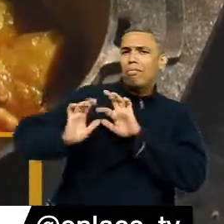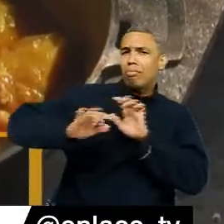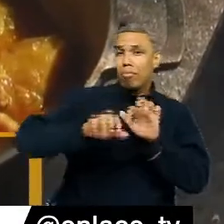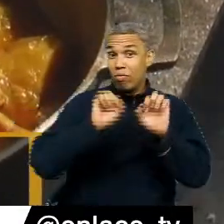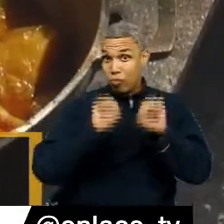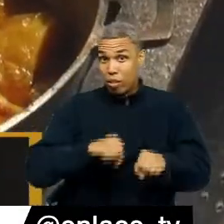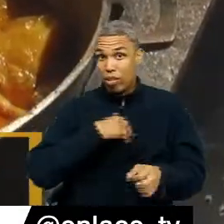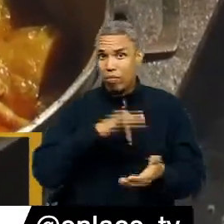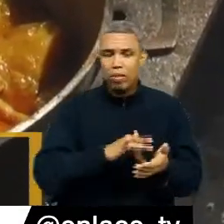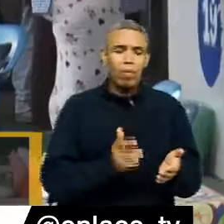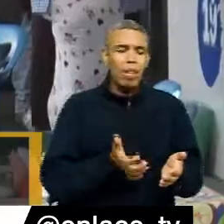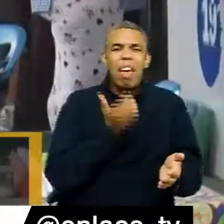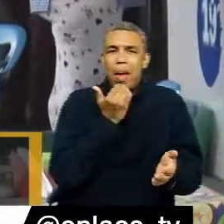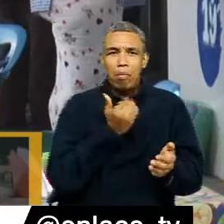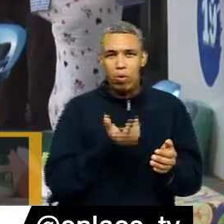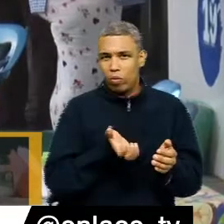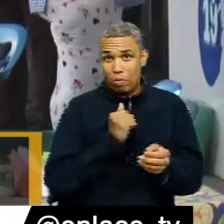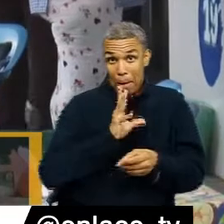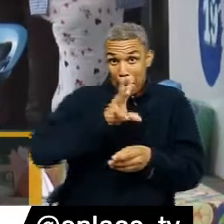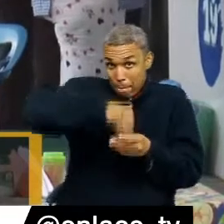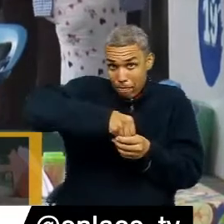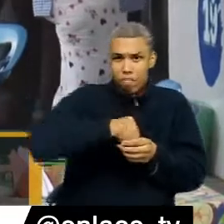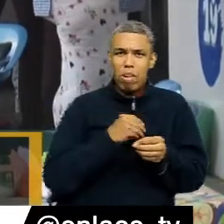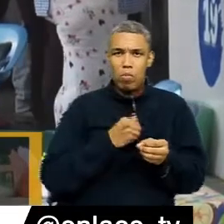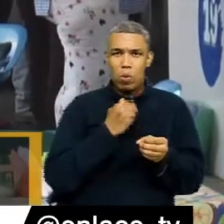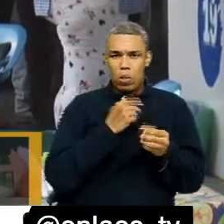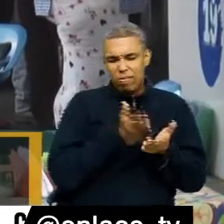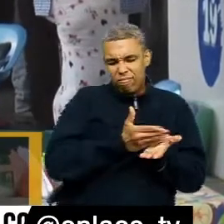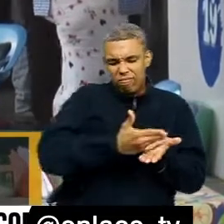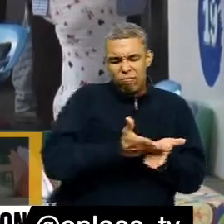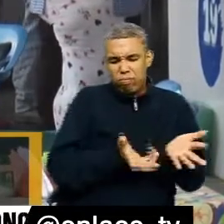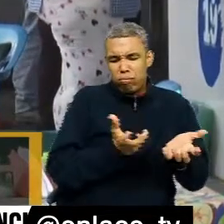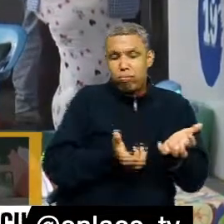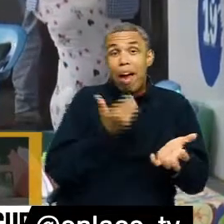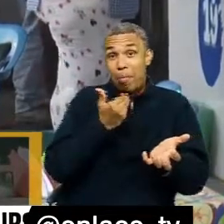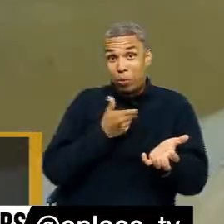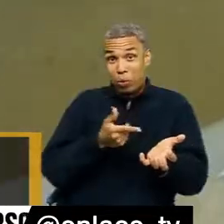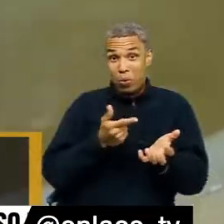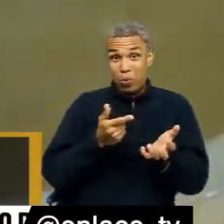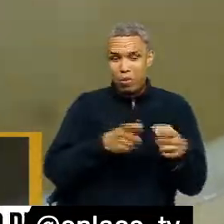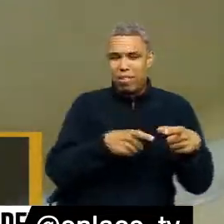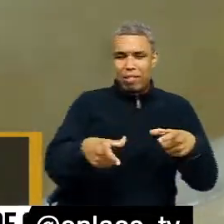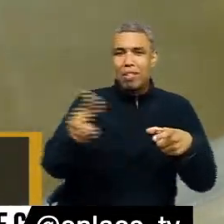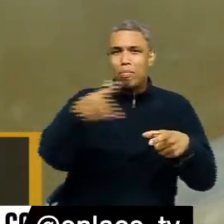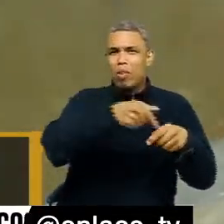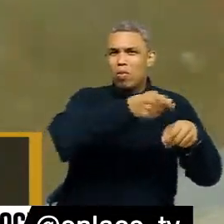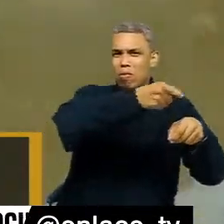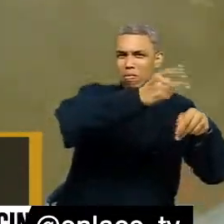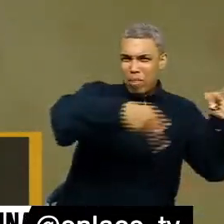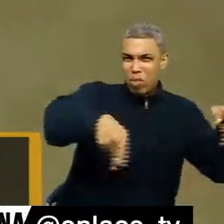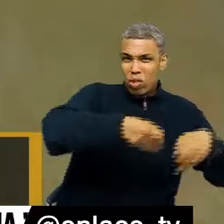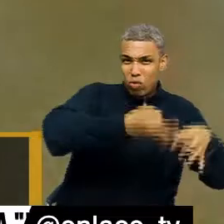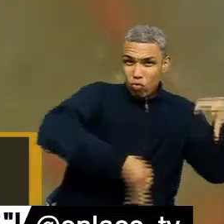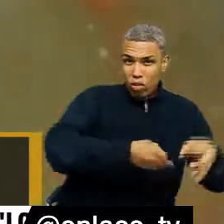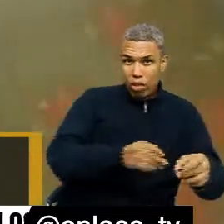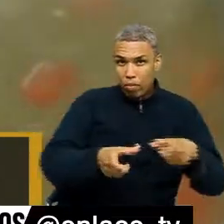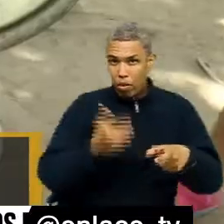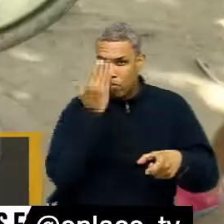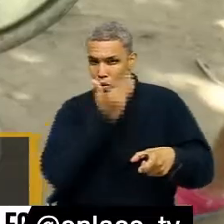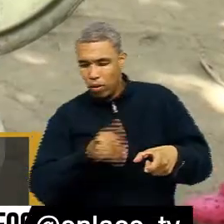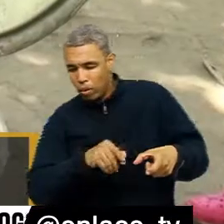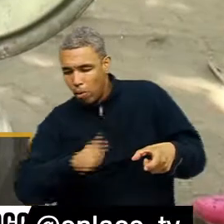concurso tendrá una premiación de 500.000 pesos a los dos primeros lugares. Las inscripciones están abiertas. Para mayor información, acérquense a la